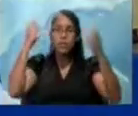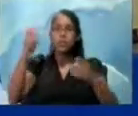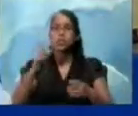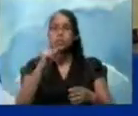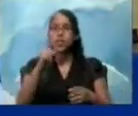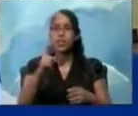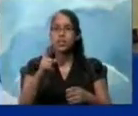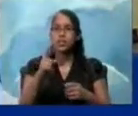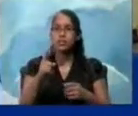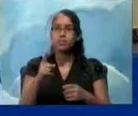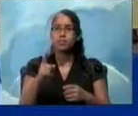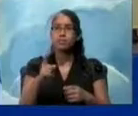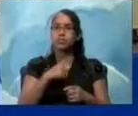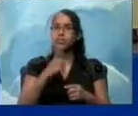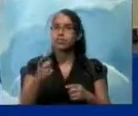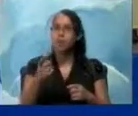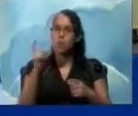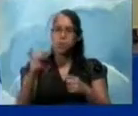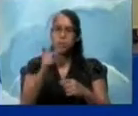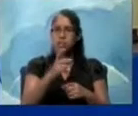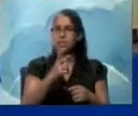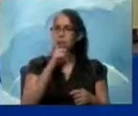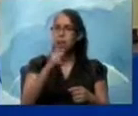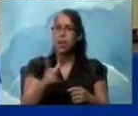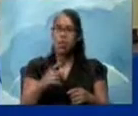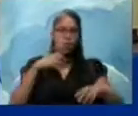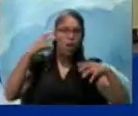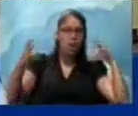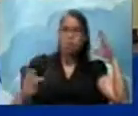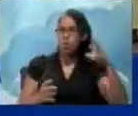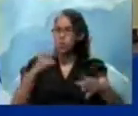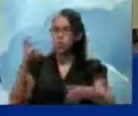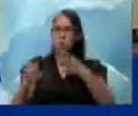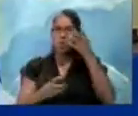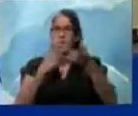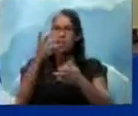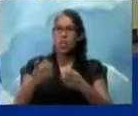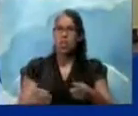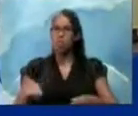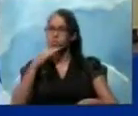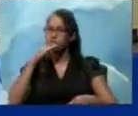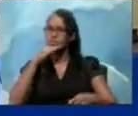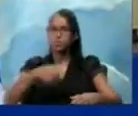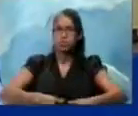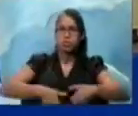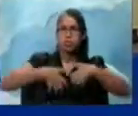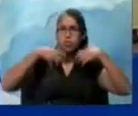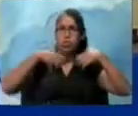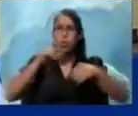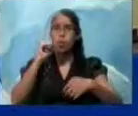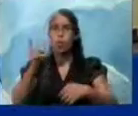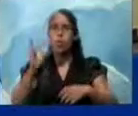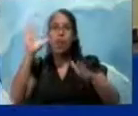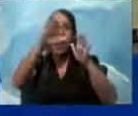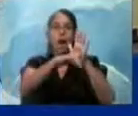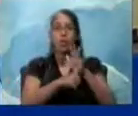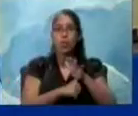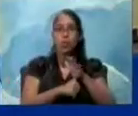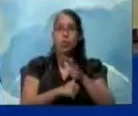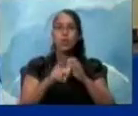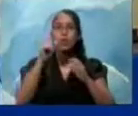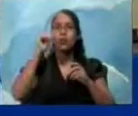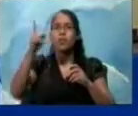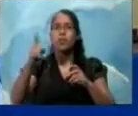un sedicioso, un alborotador, un amotinador, un ladrón,